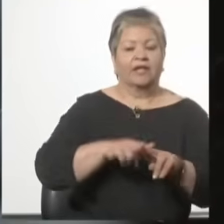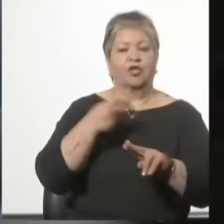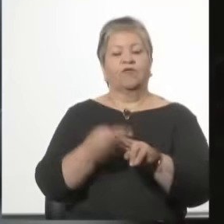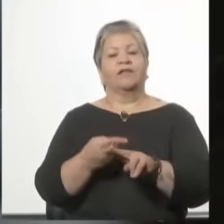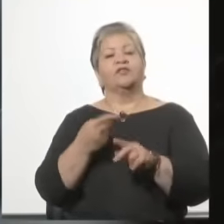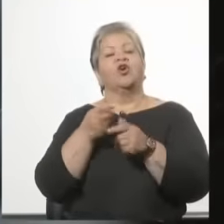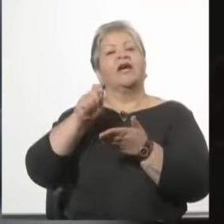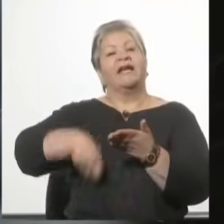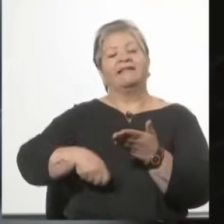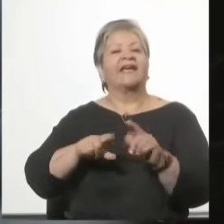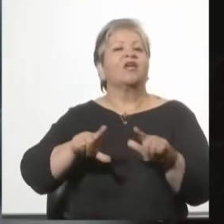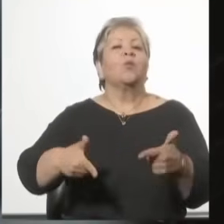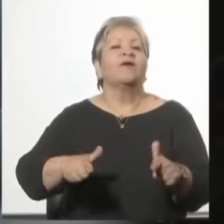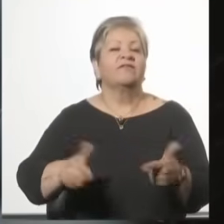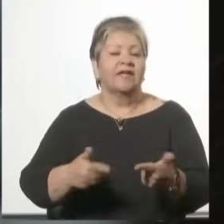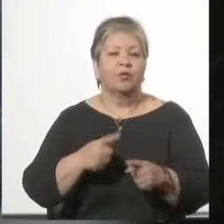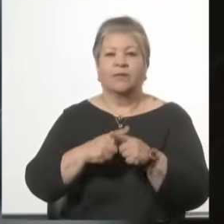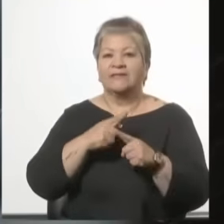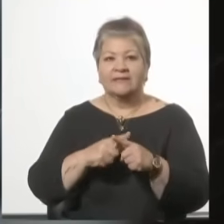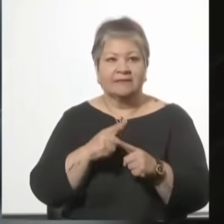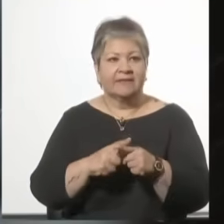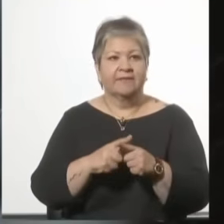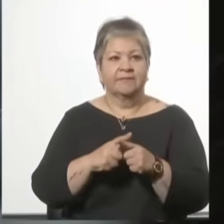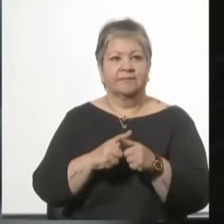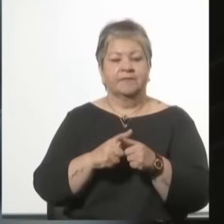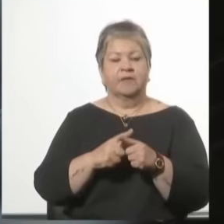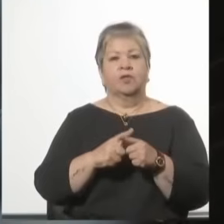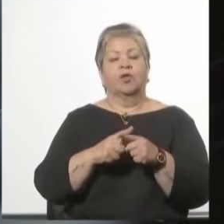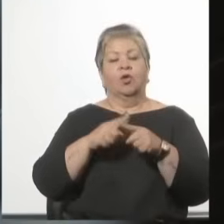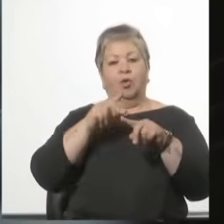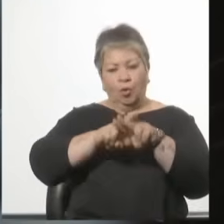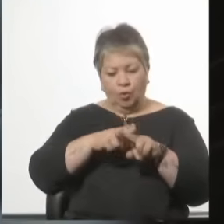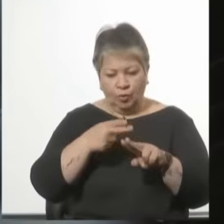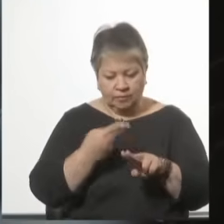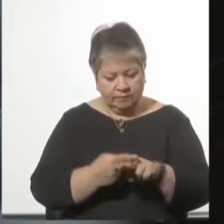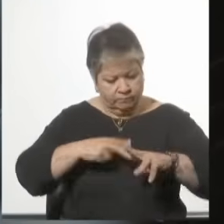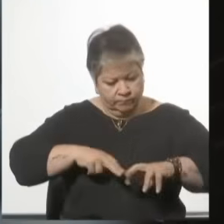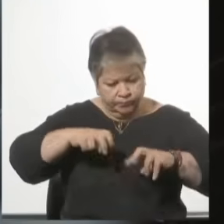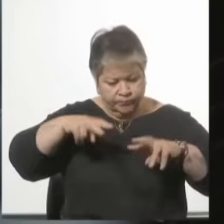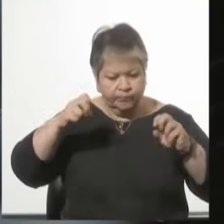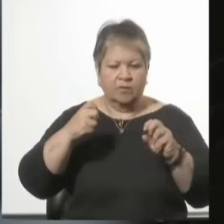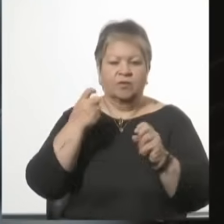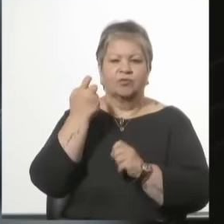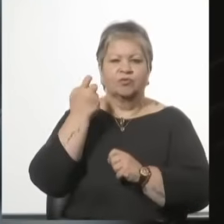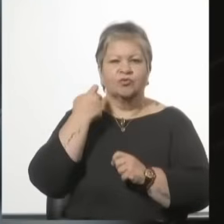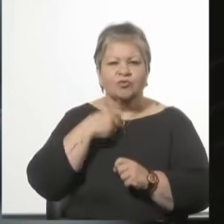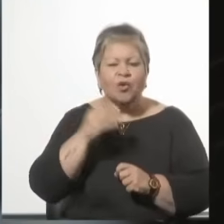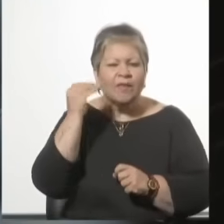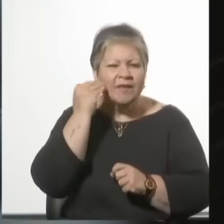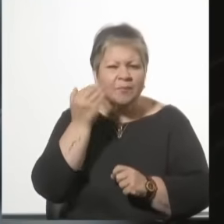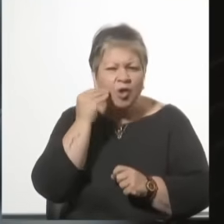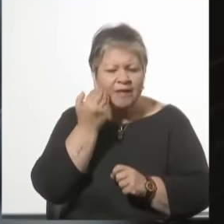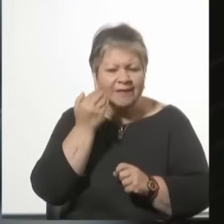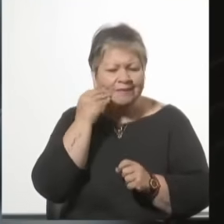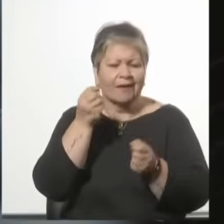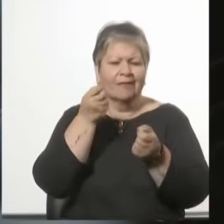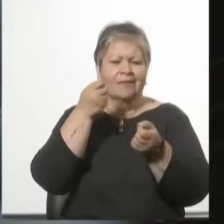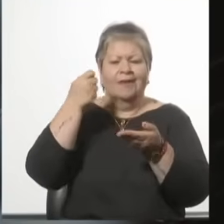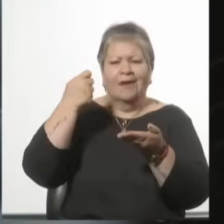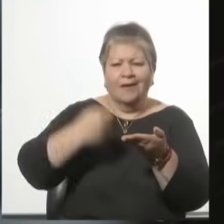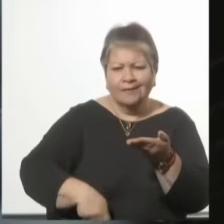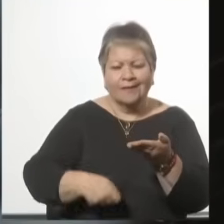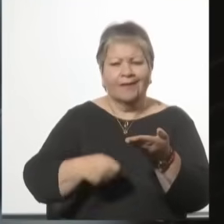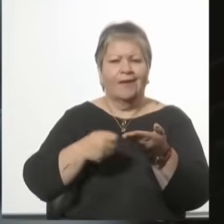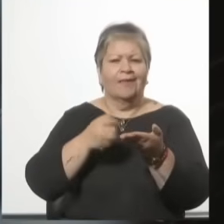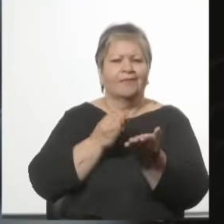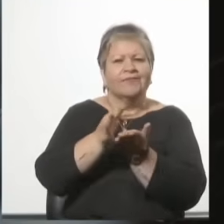Una vez contratada formal y materialmente todas y cada una de las irregularidades en el marco del proceso de ejecución de la garantía de